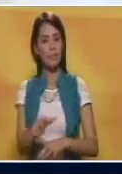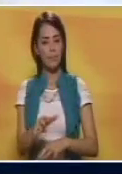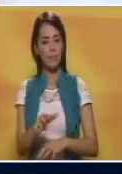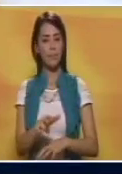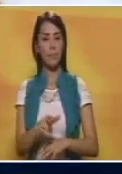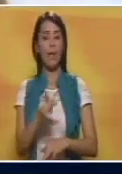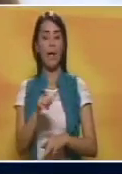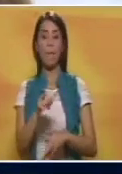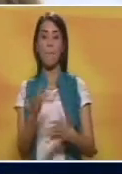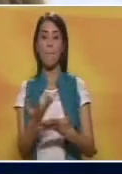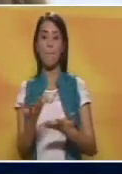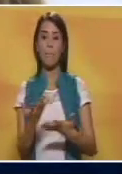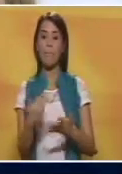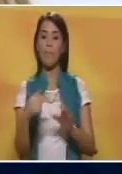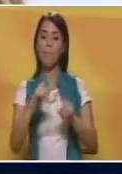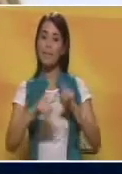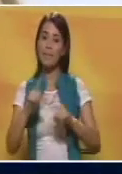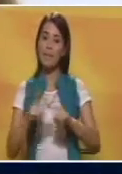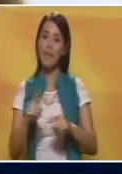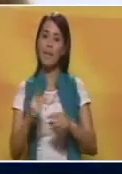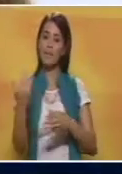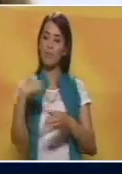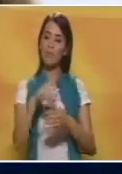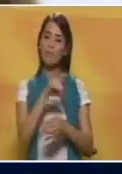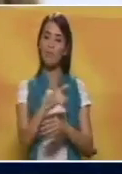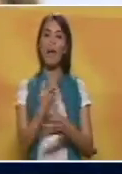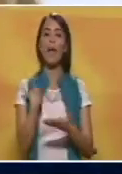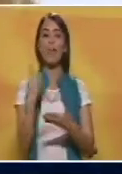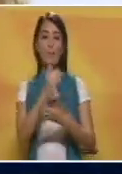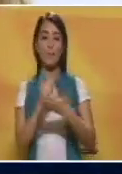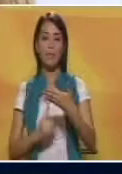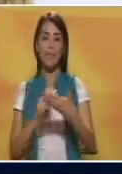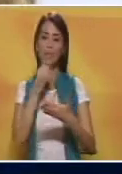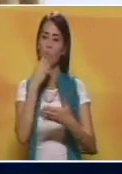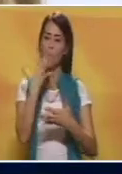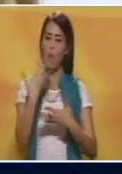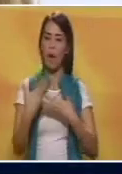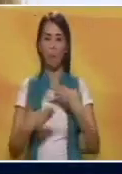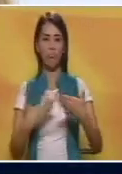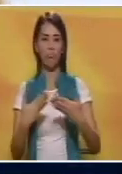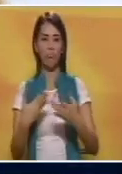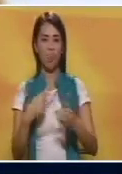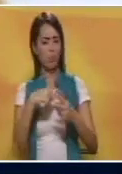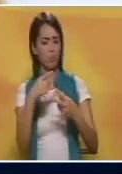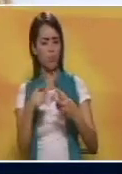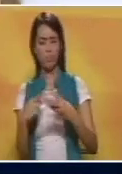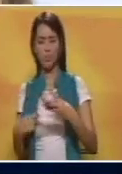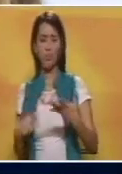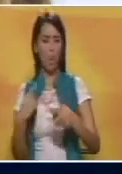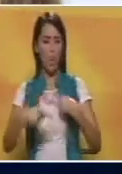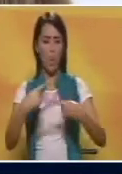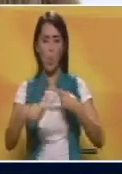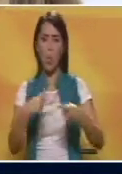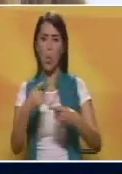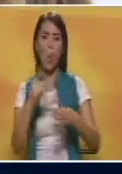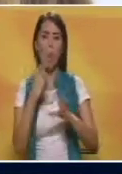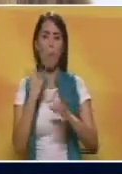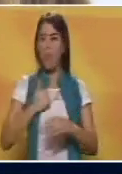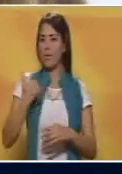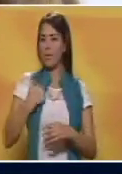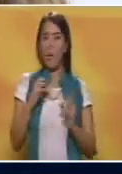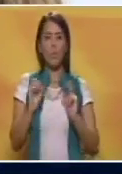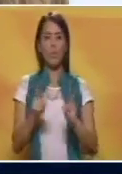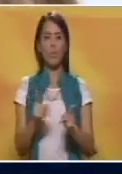puedes involucrarlo en estos diseños son bien modernos que te llevan a poder utilizarlo para muchas cosas el día a día una mamá que